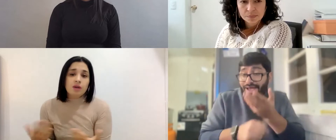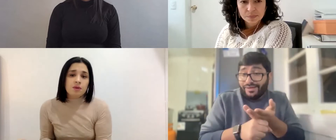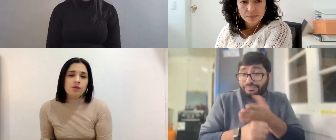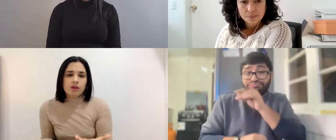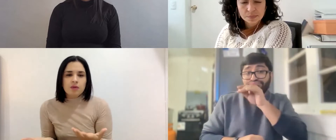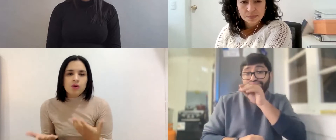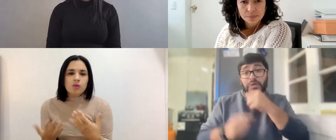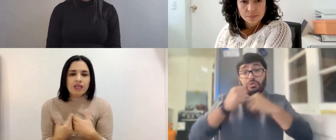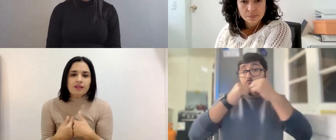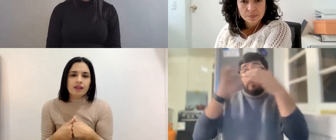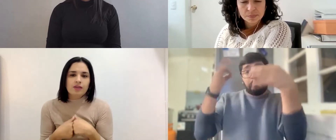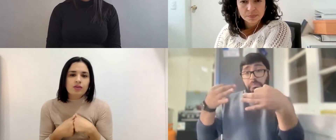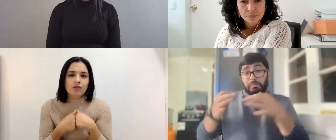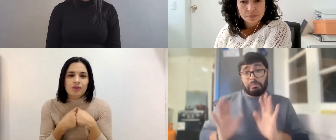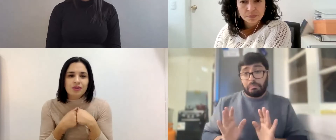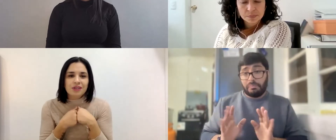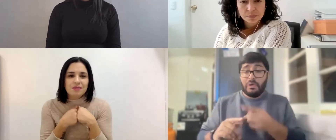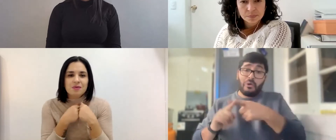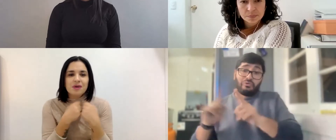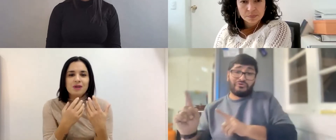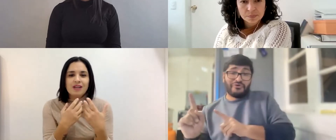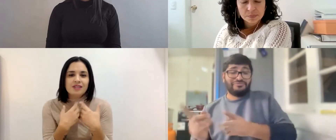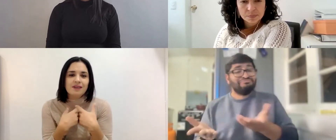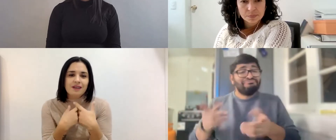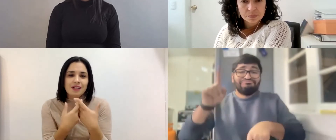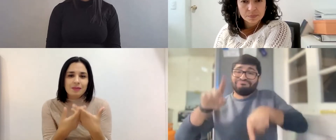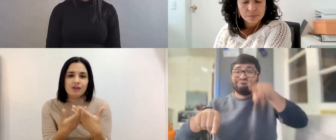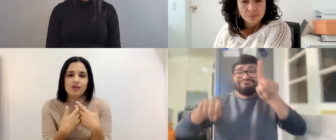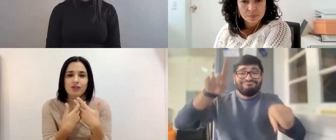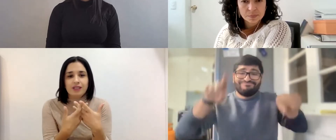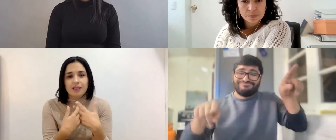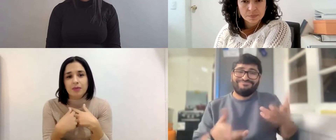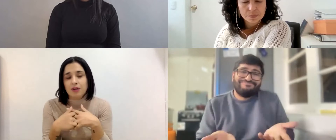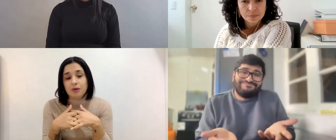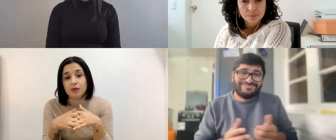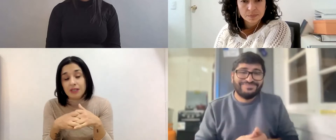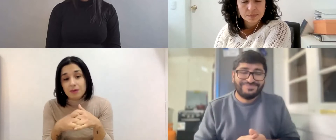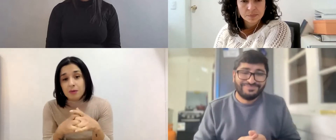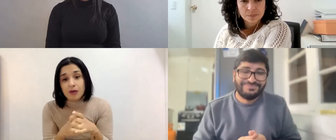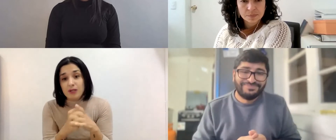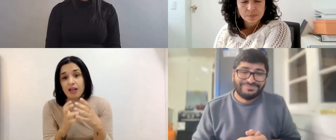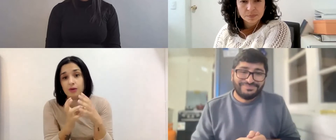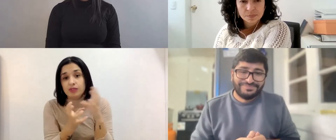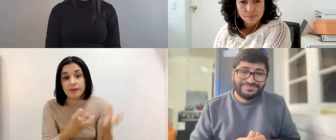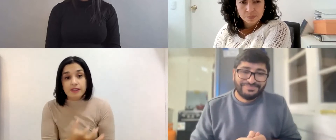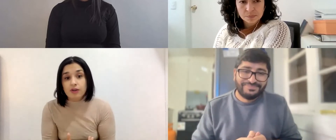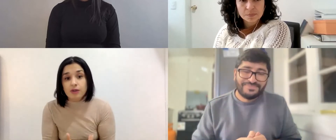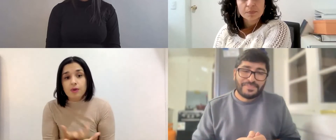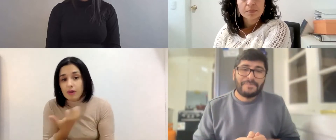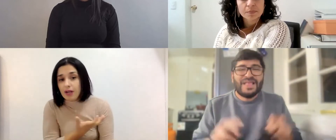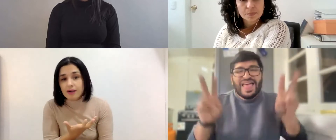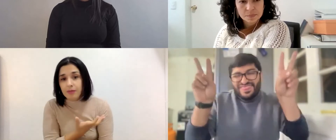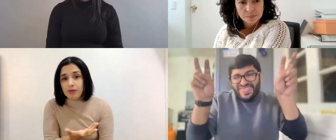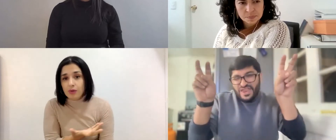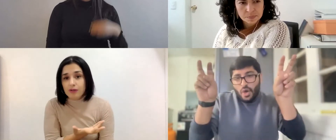ejemplo, en el mismo como oyente, todos no tienen el mismo vocabulario, saben hablar español, lo entienden, pero a lo mejor no tienen el mismo vocabulario, usan más